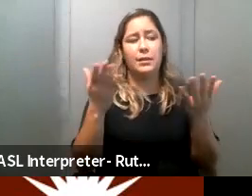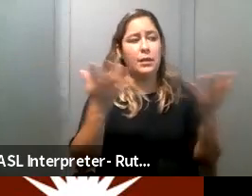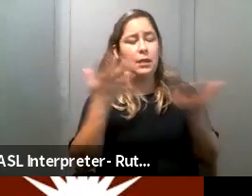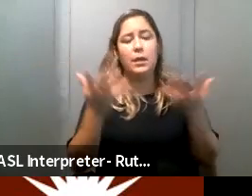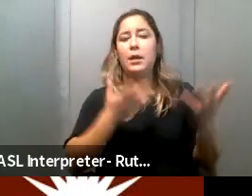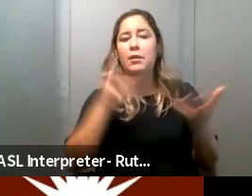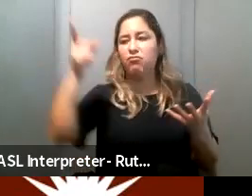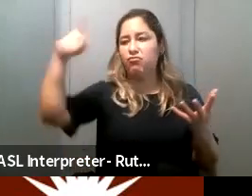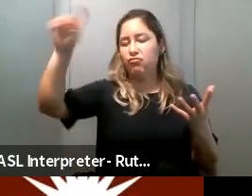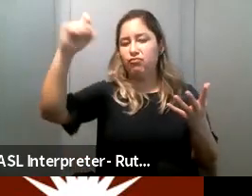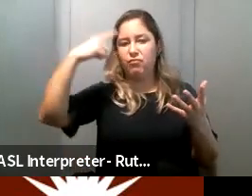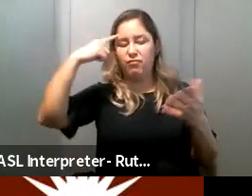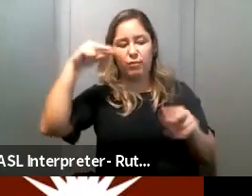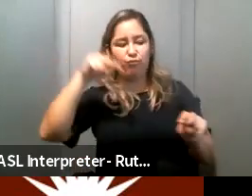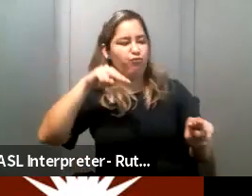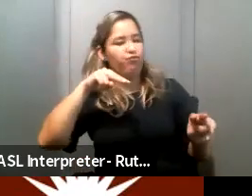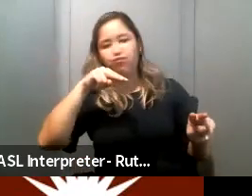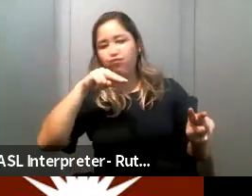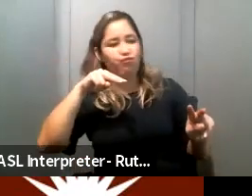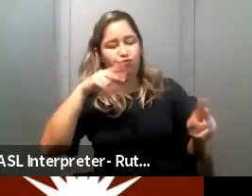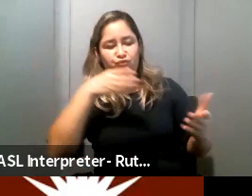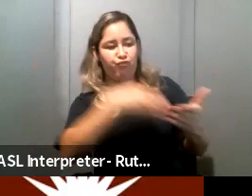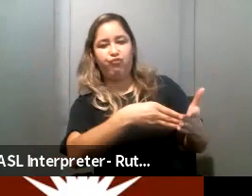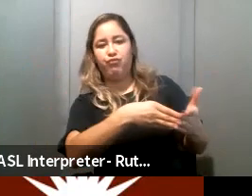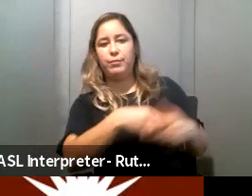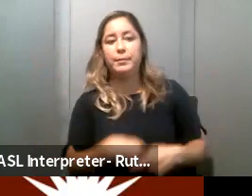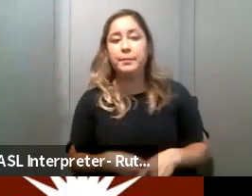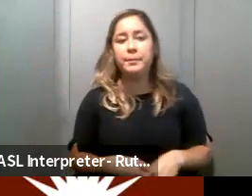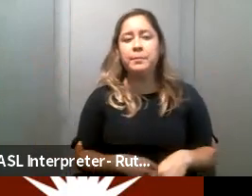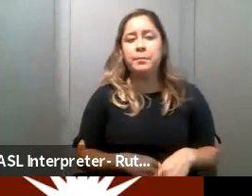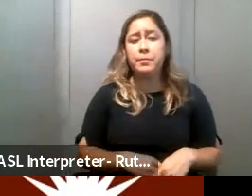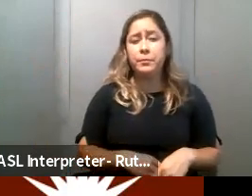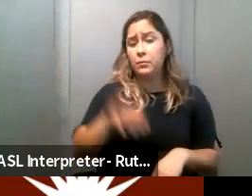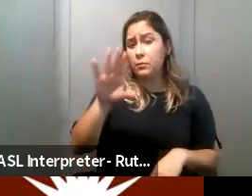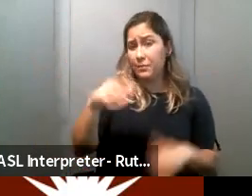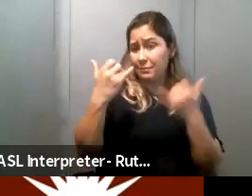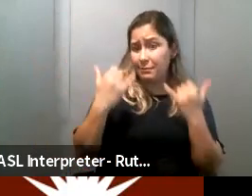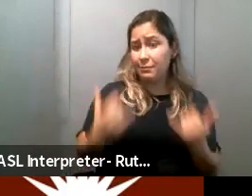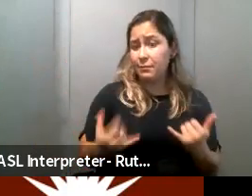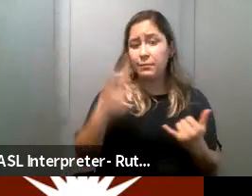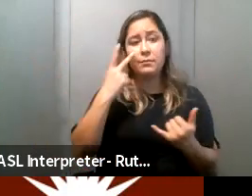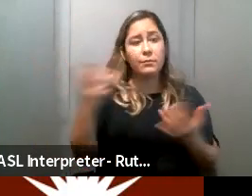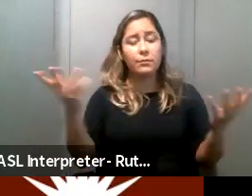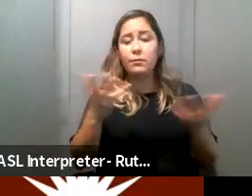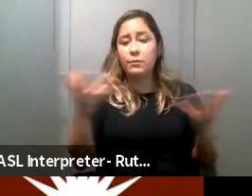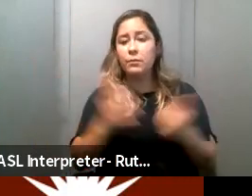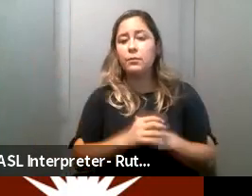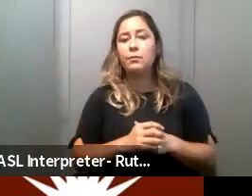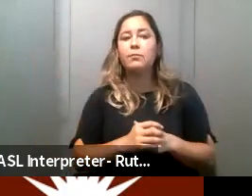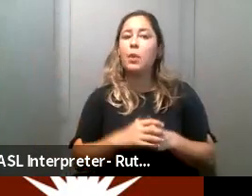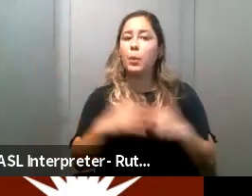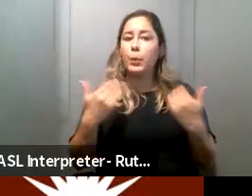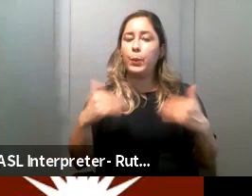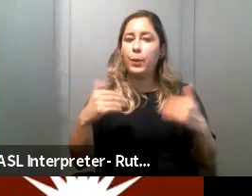o esta noción de qué está ocurriendo ahorita, especialmente con el aumento de número